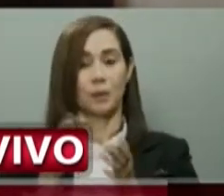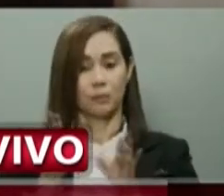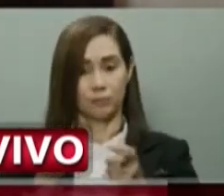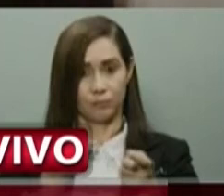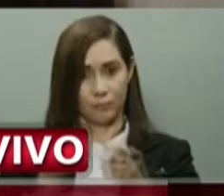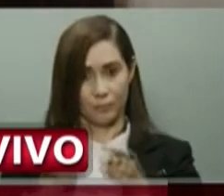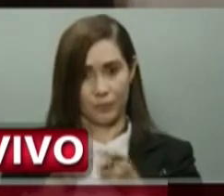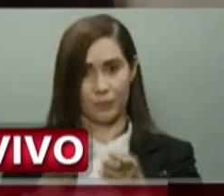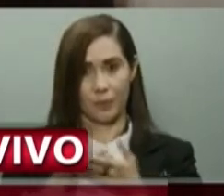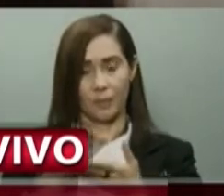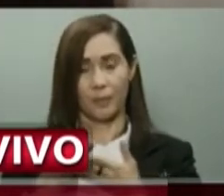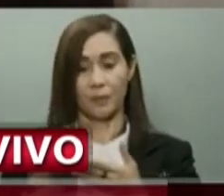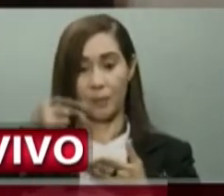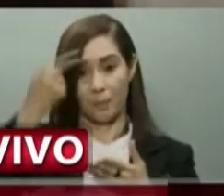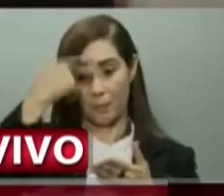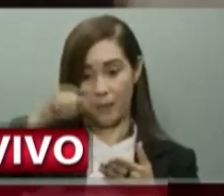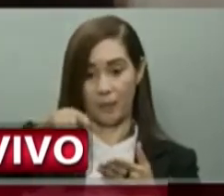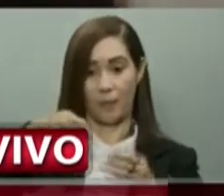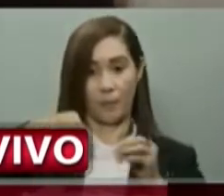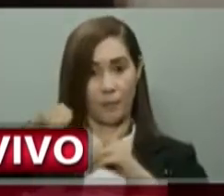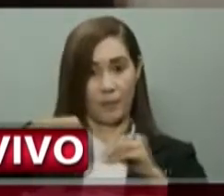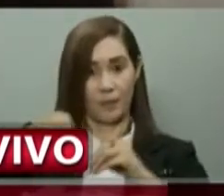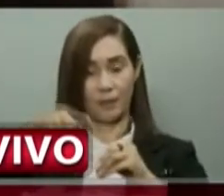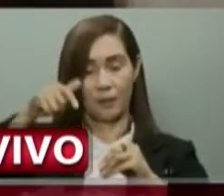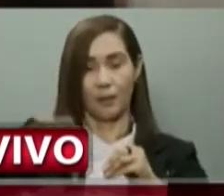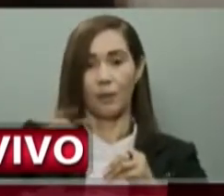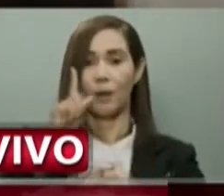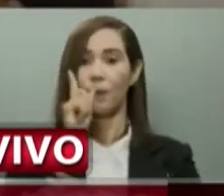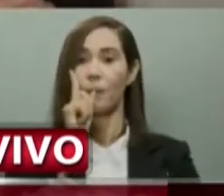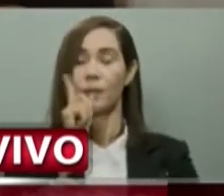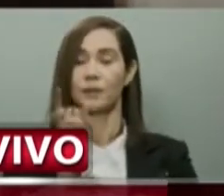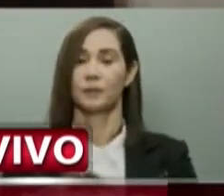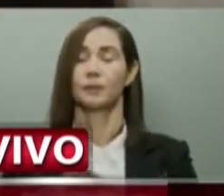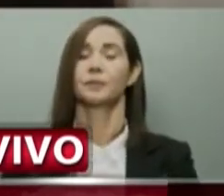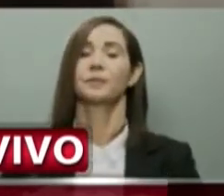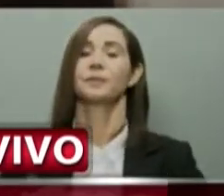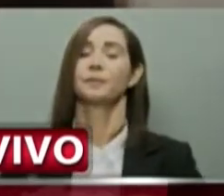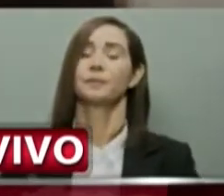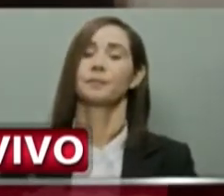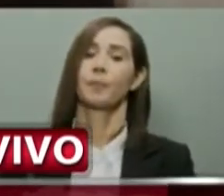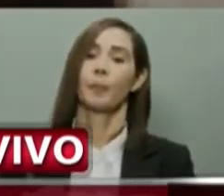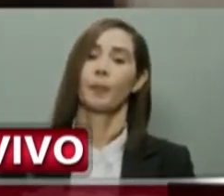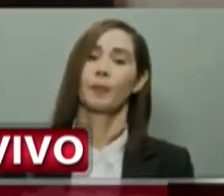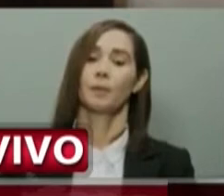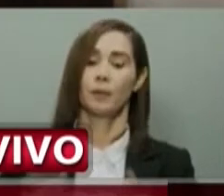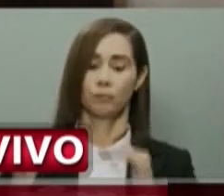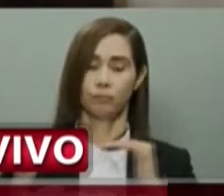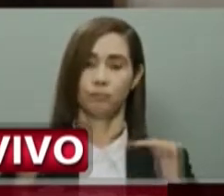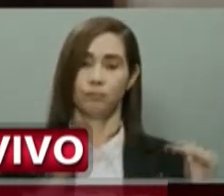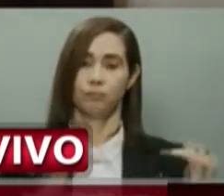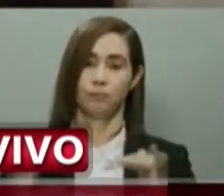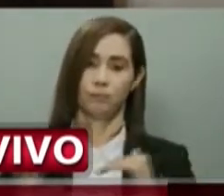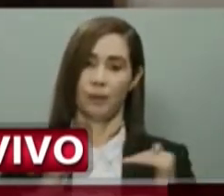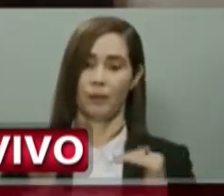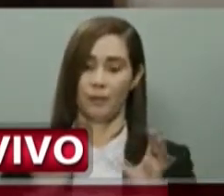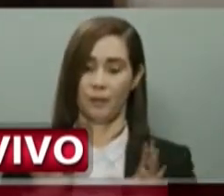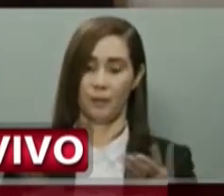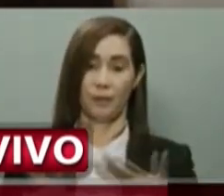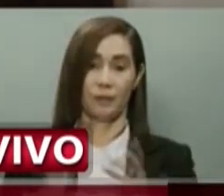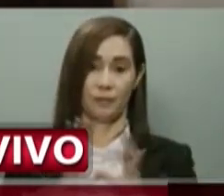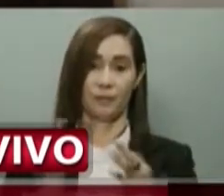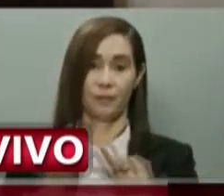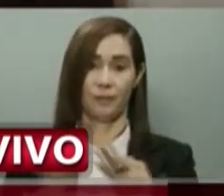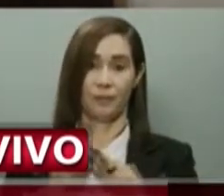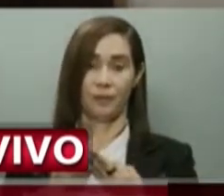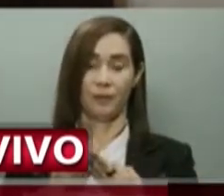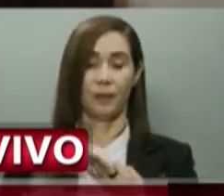costo, sin embargo le vendemos al consumidor a 1 peso para nivelar la canasta básica.